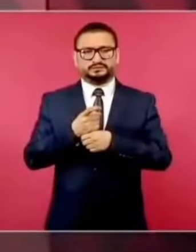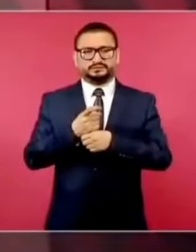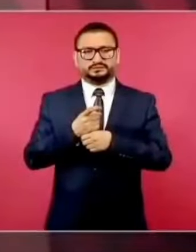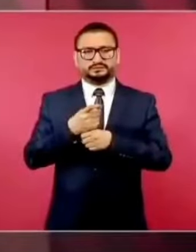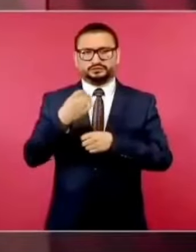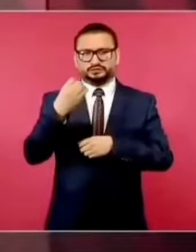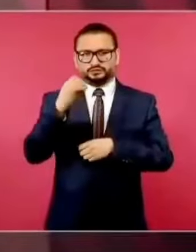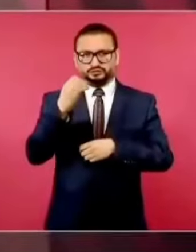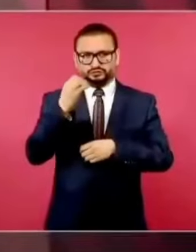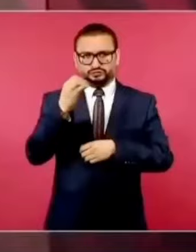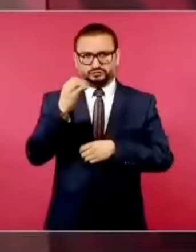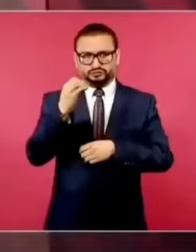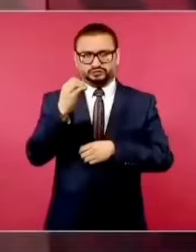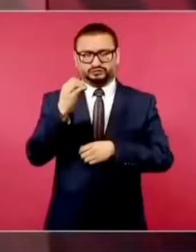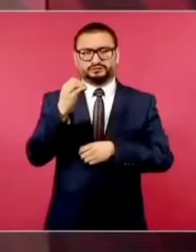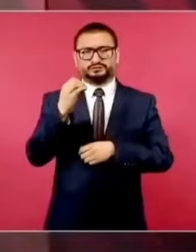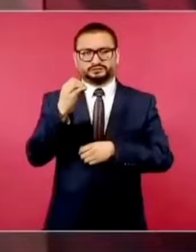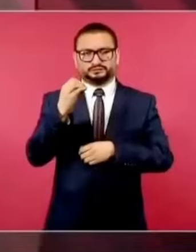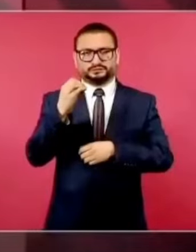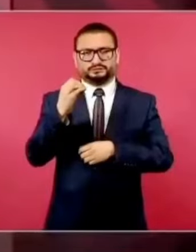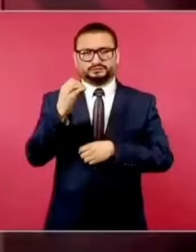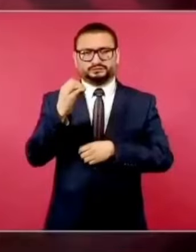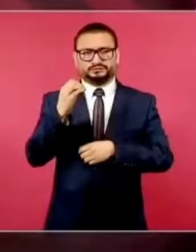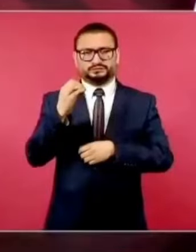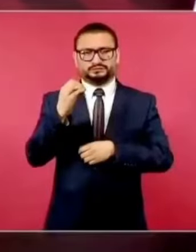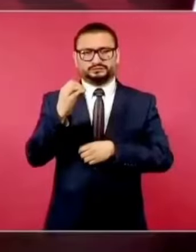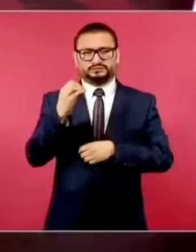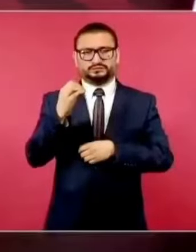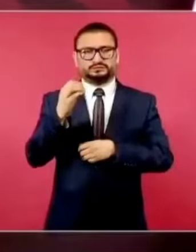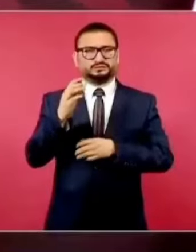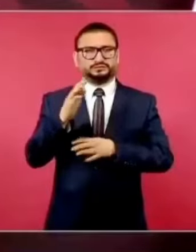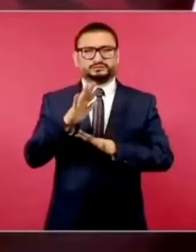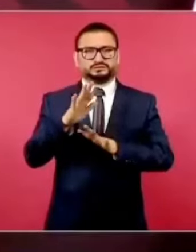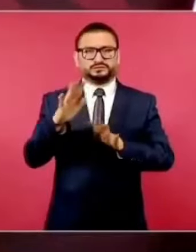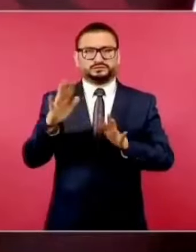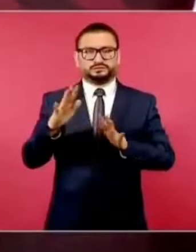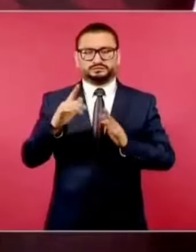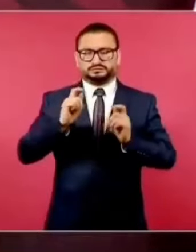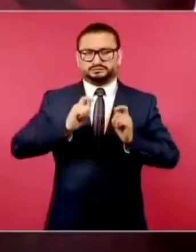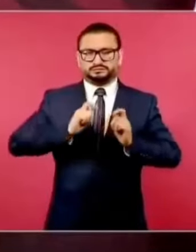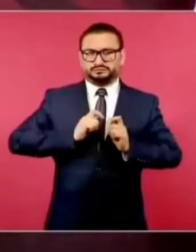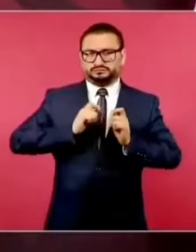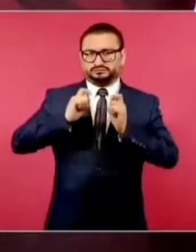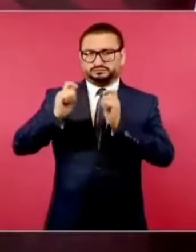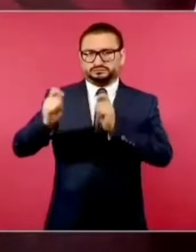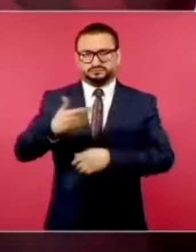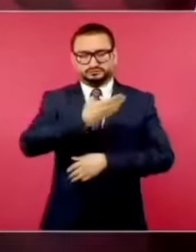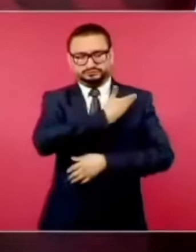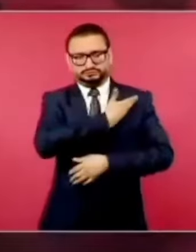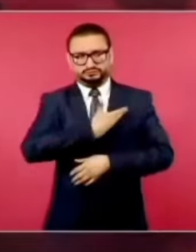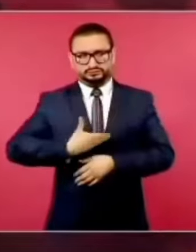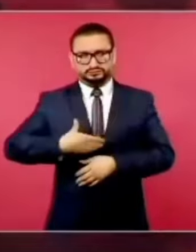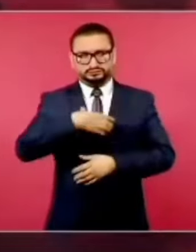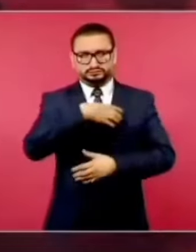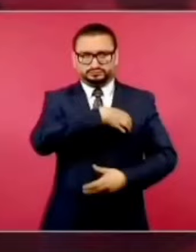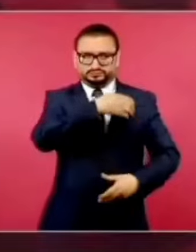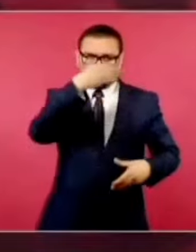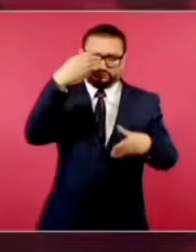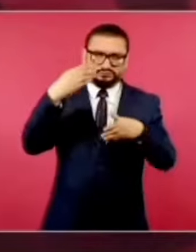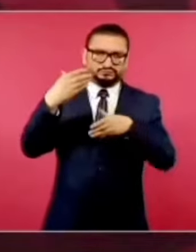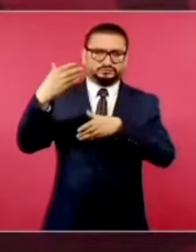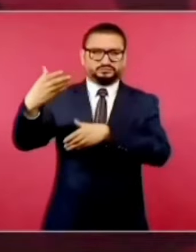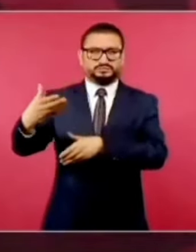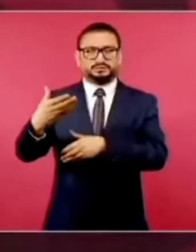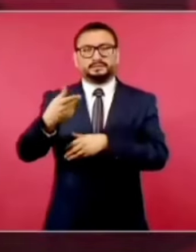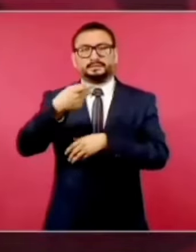de octubre es la entrega de la banda presidencial, aunque